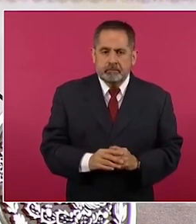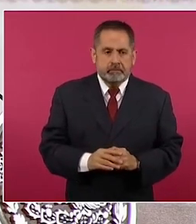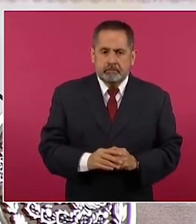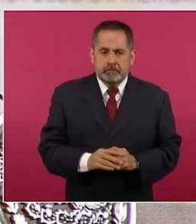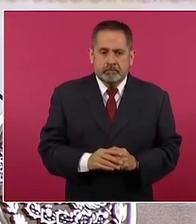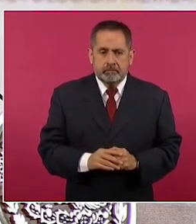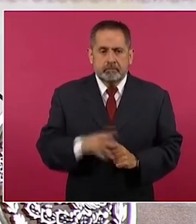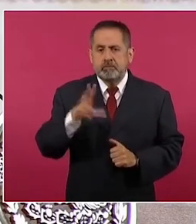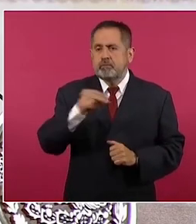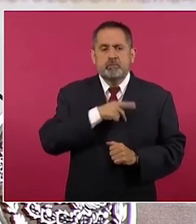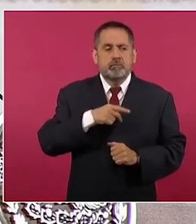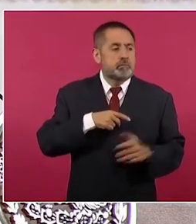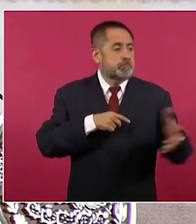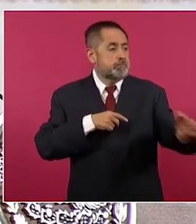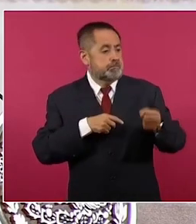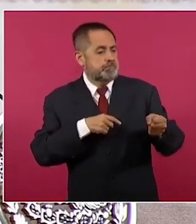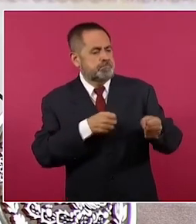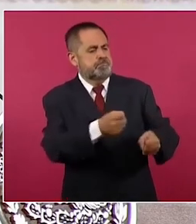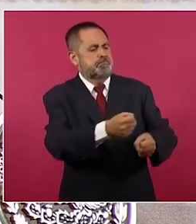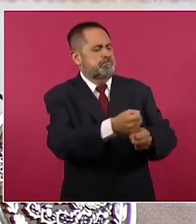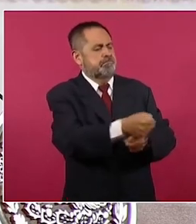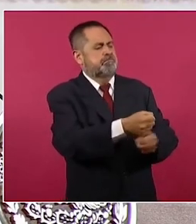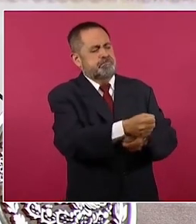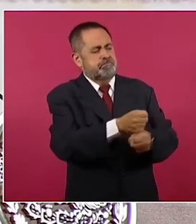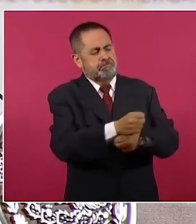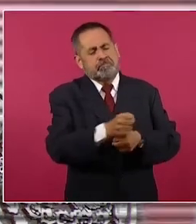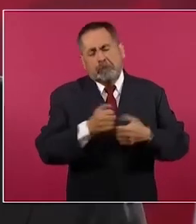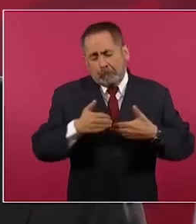que no haya tortura.